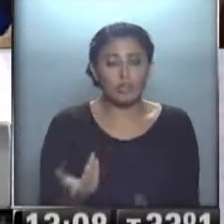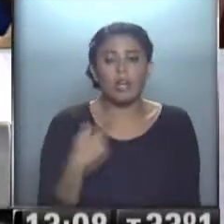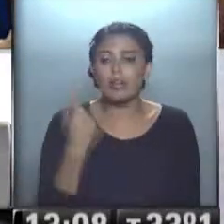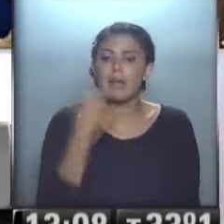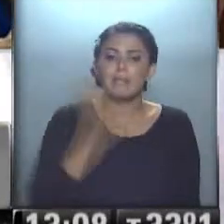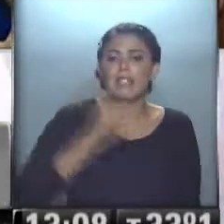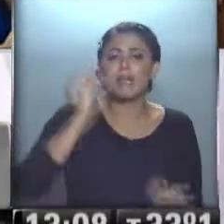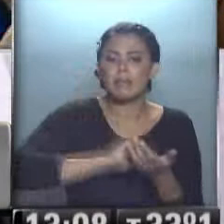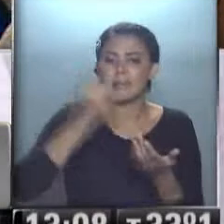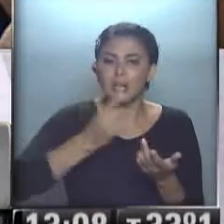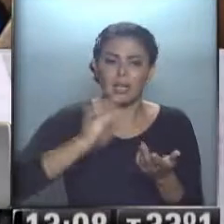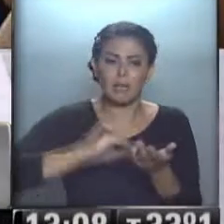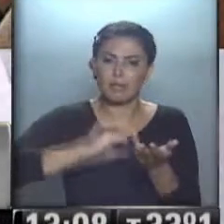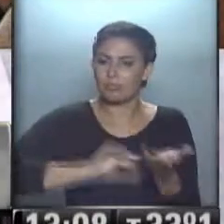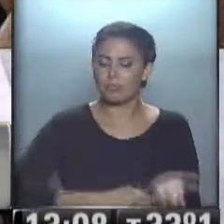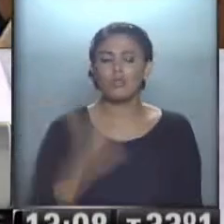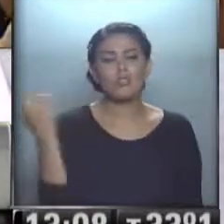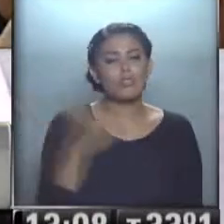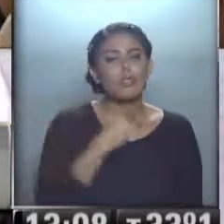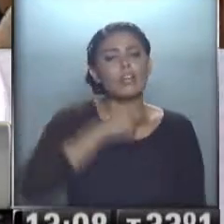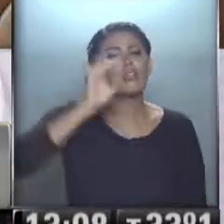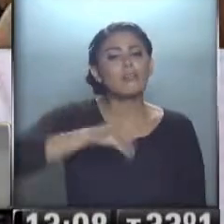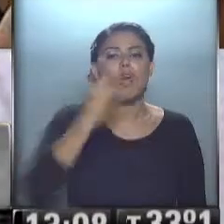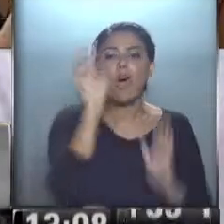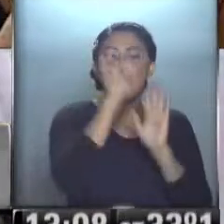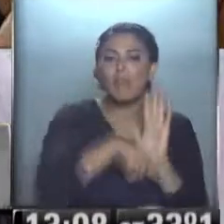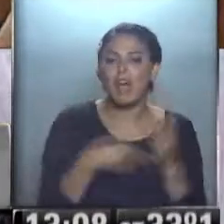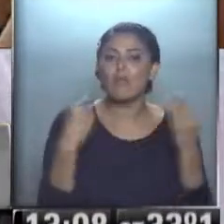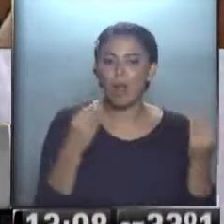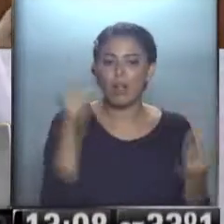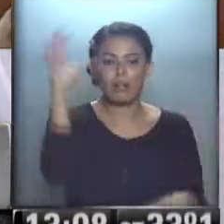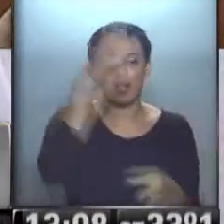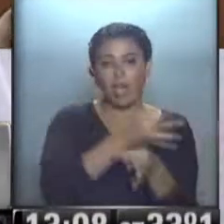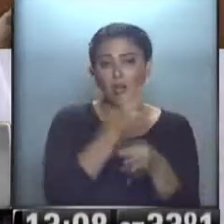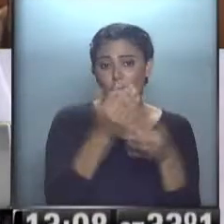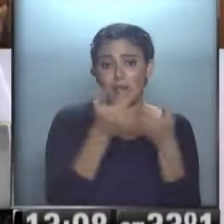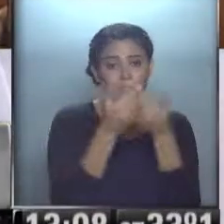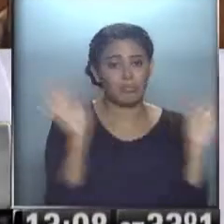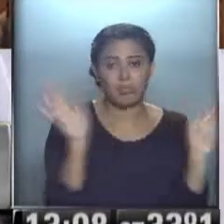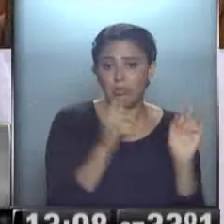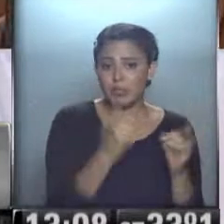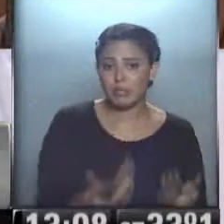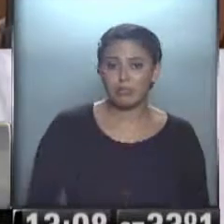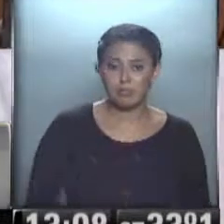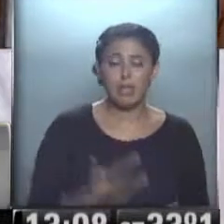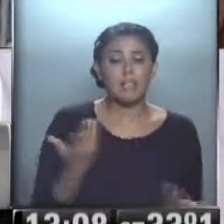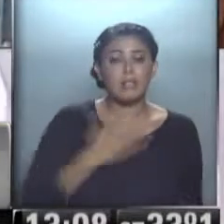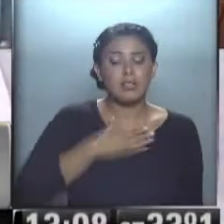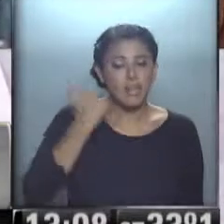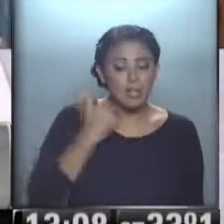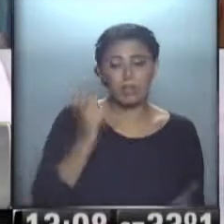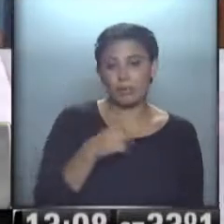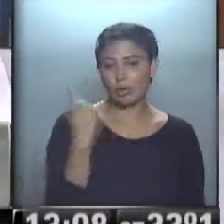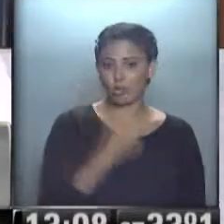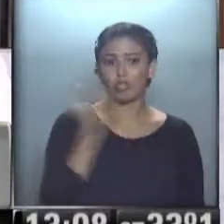mentira en mentira. Lo que nosotros queremos es tener un solo plan, es la apertura de las puertas del Colegio Guido Hispano y que nuestros hijos y